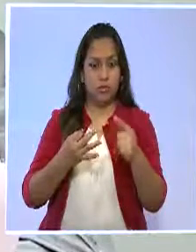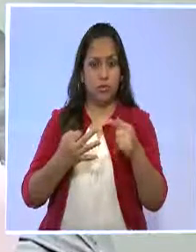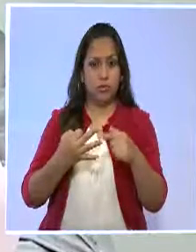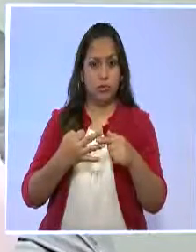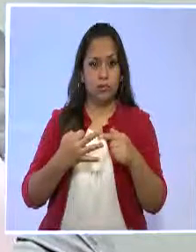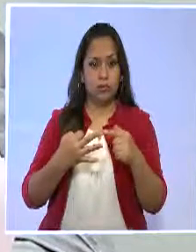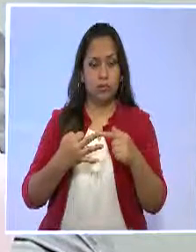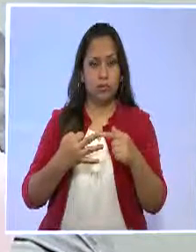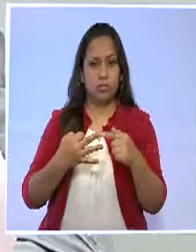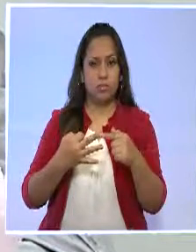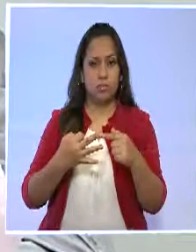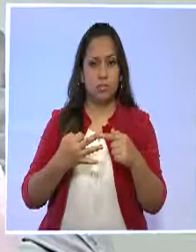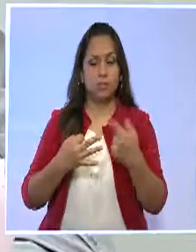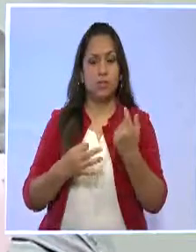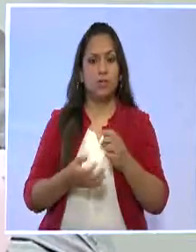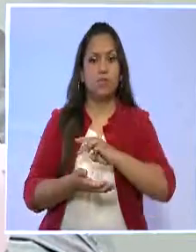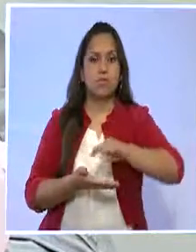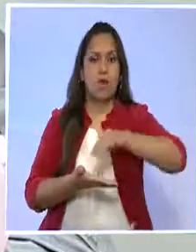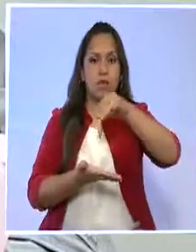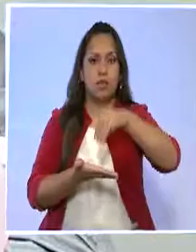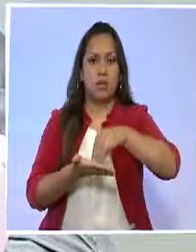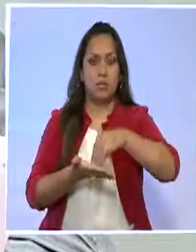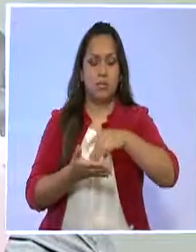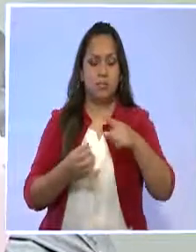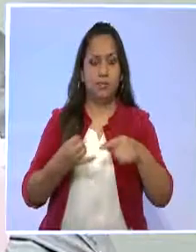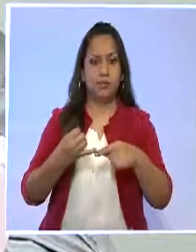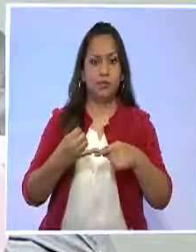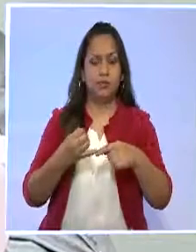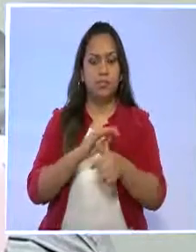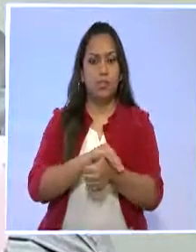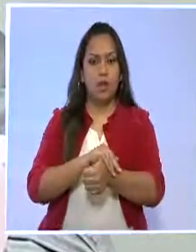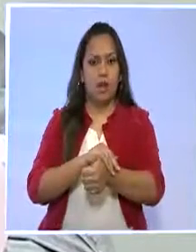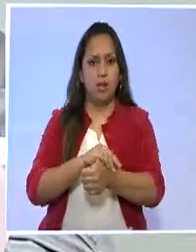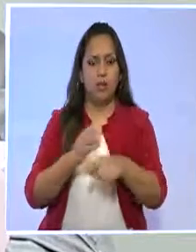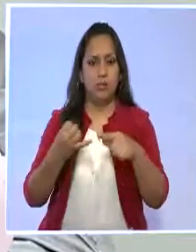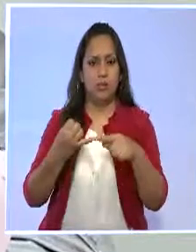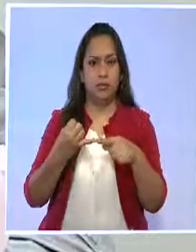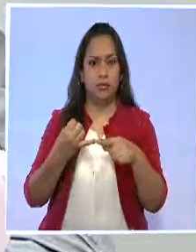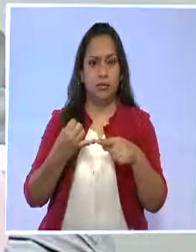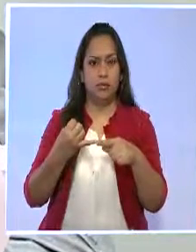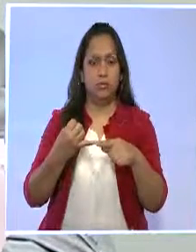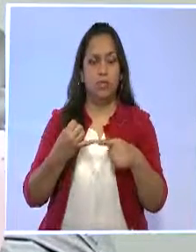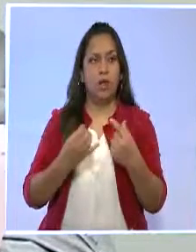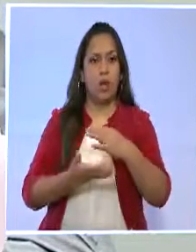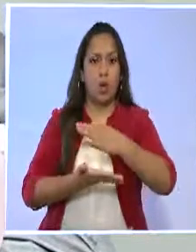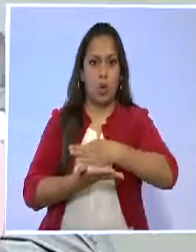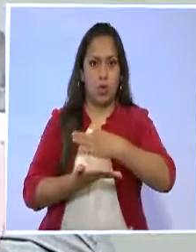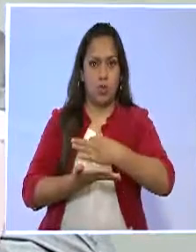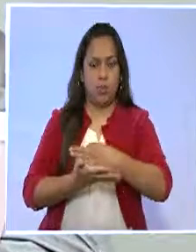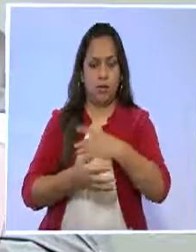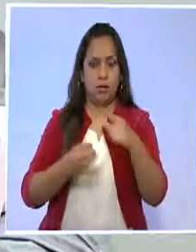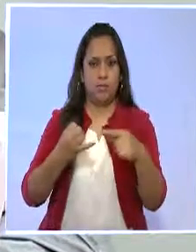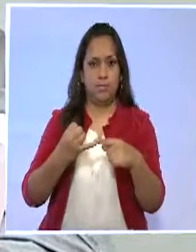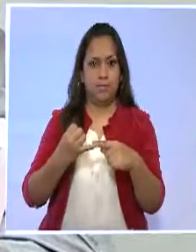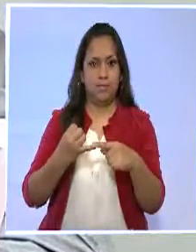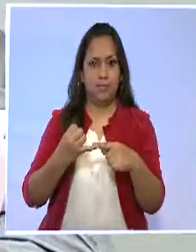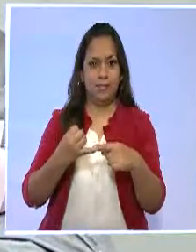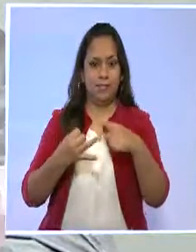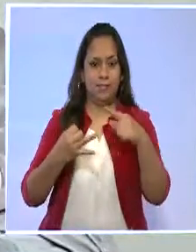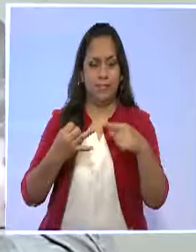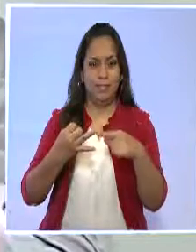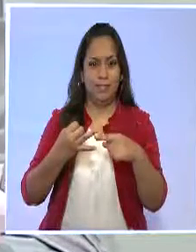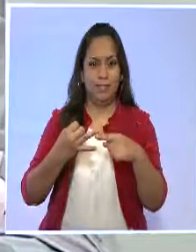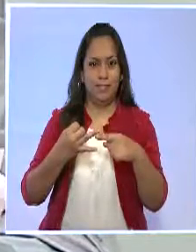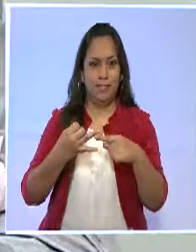frontera y la voladora en manabí y radio cañaveral en galápagos radio mar en cotopaxi mana tv y también la bonita que se